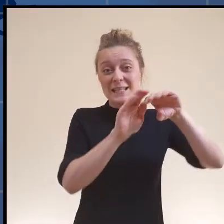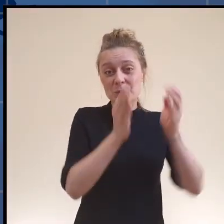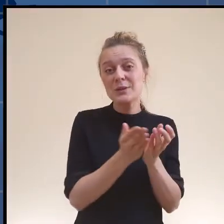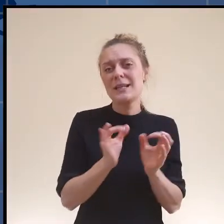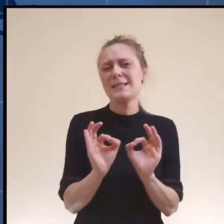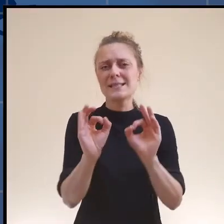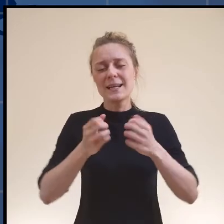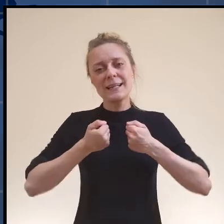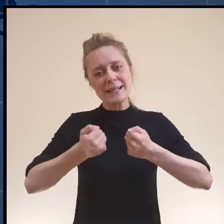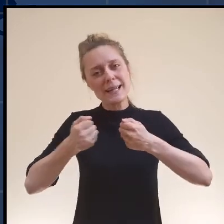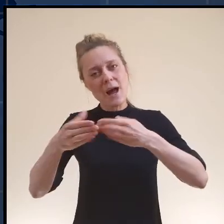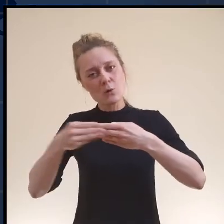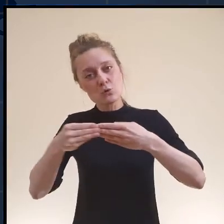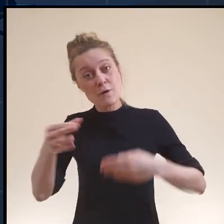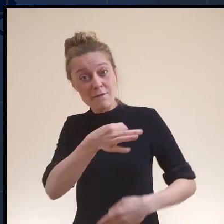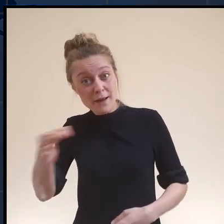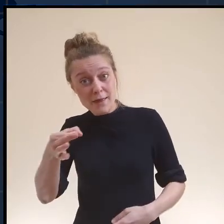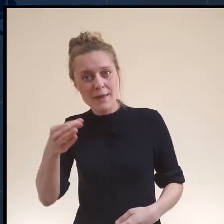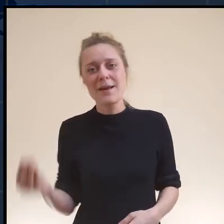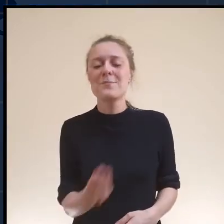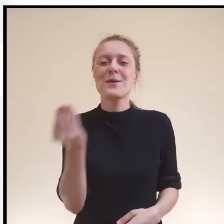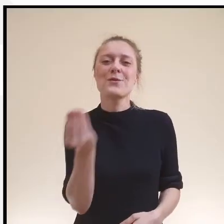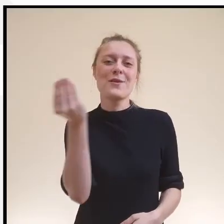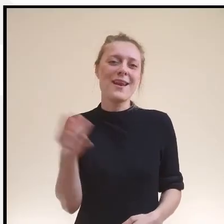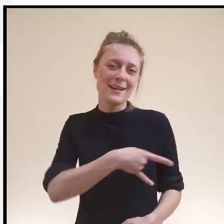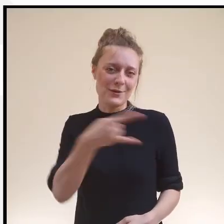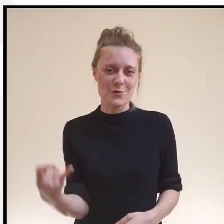mitad el consumo de energía en todos los países.